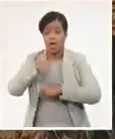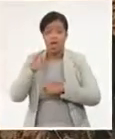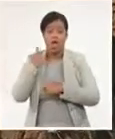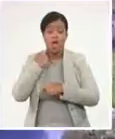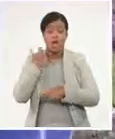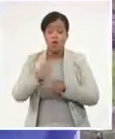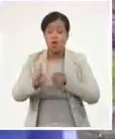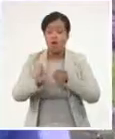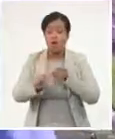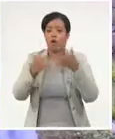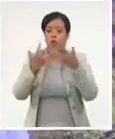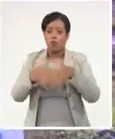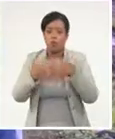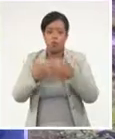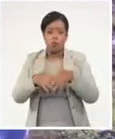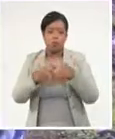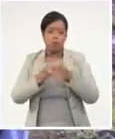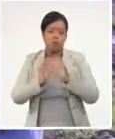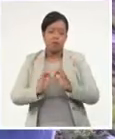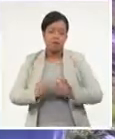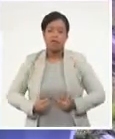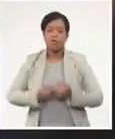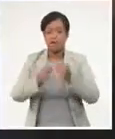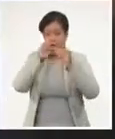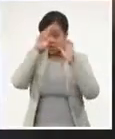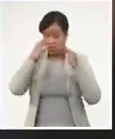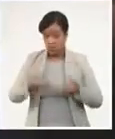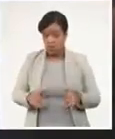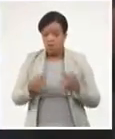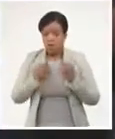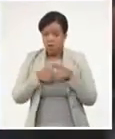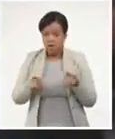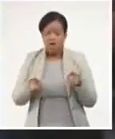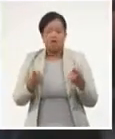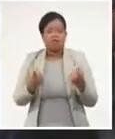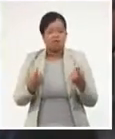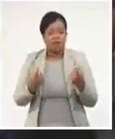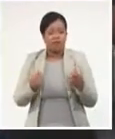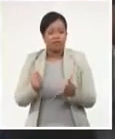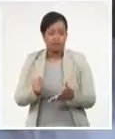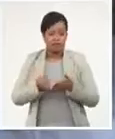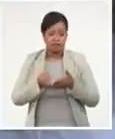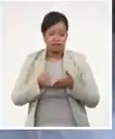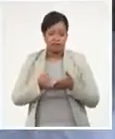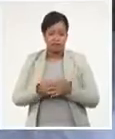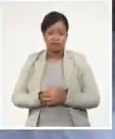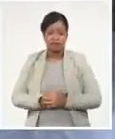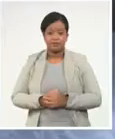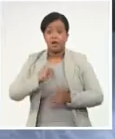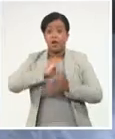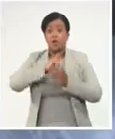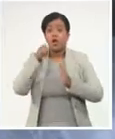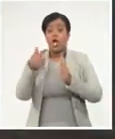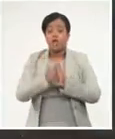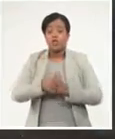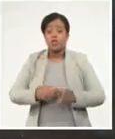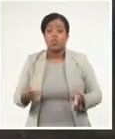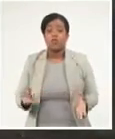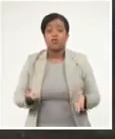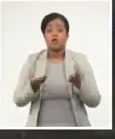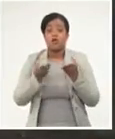masa vegetal para su entrega al sistema de salud, pero aún así es insuficiente tal aporte. Un proyecto de desarrollo con ese